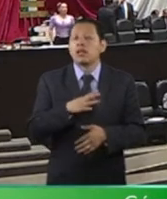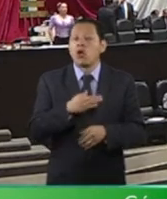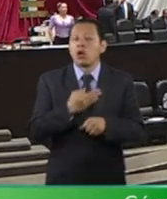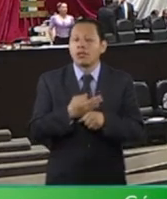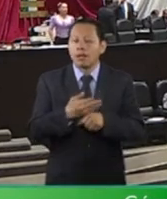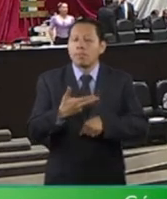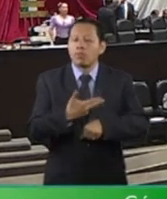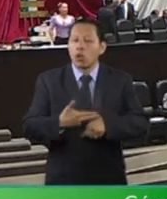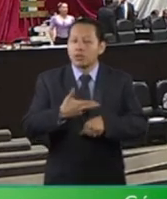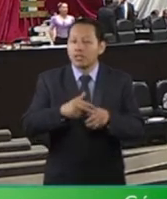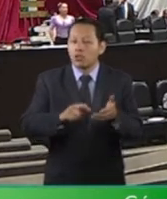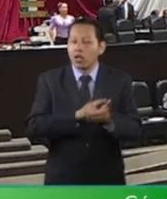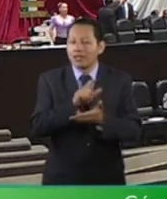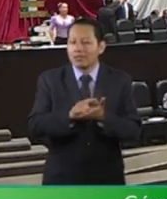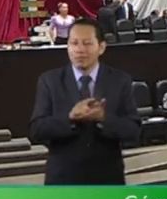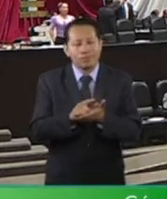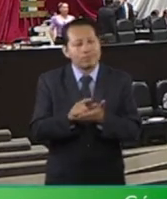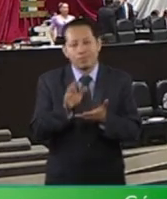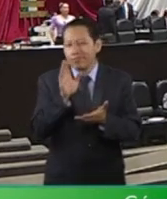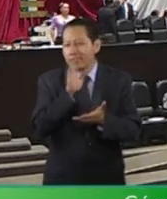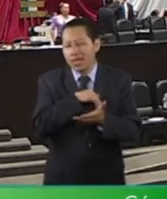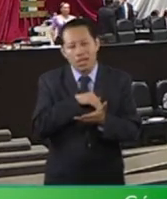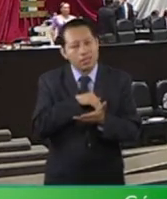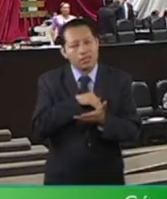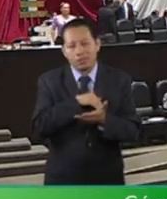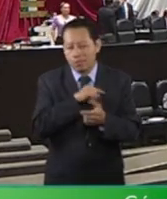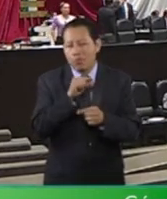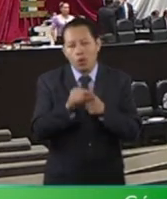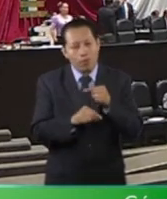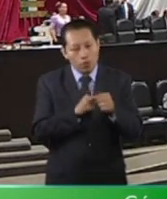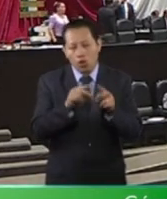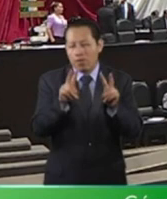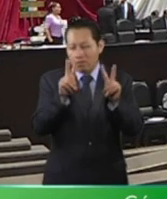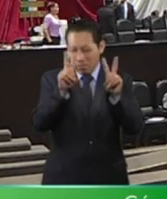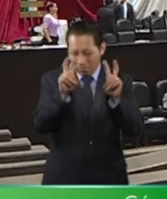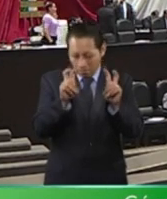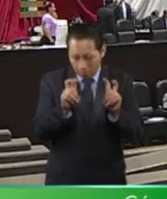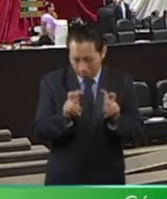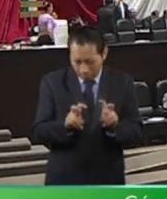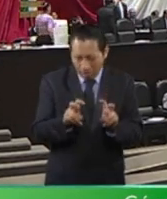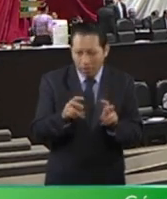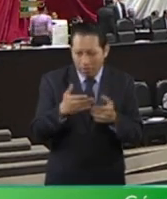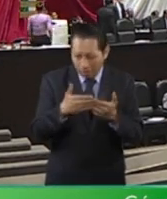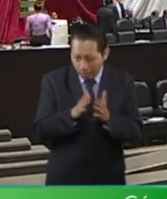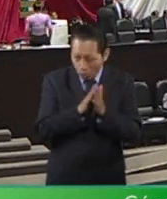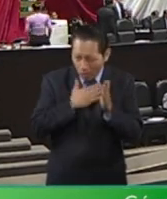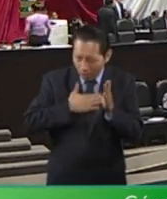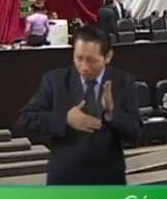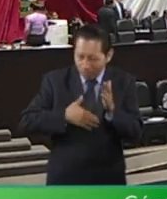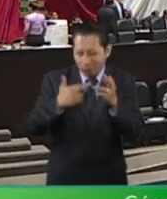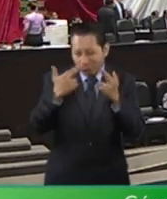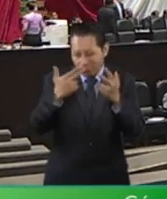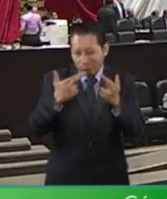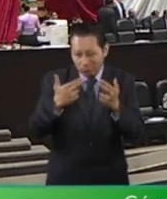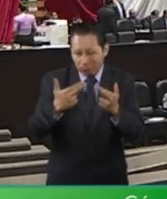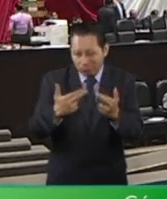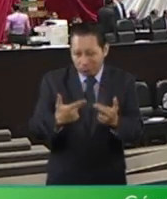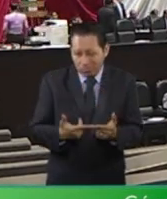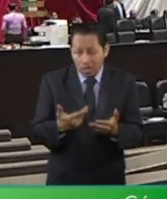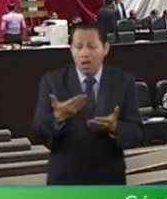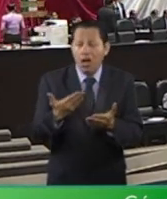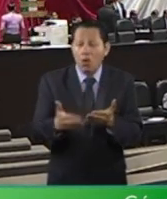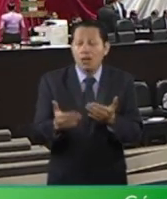proceso legislativo irresponsable que va desmantelando los principios rectores de nuestra democracia. Ahora lo sumamos a la